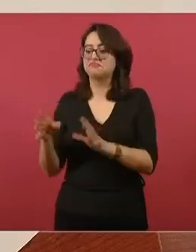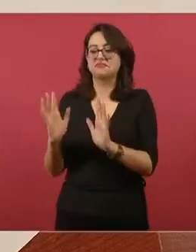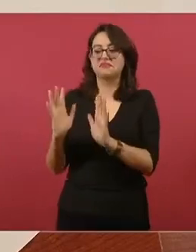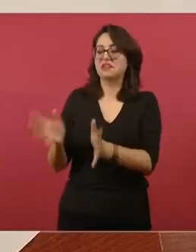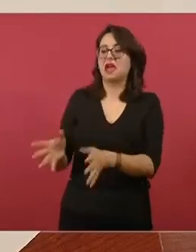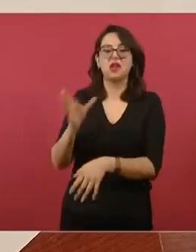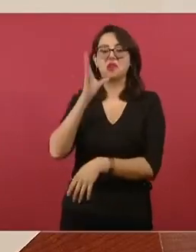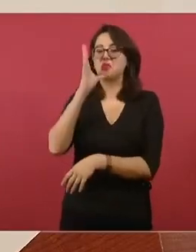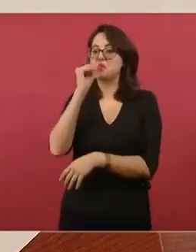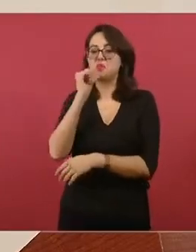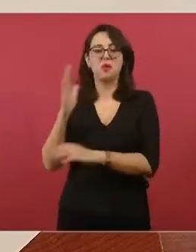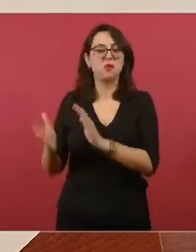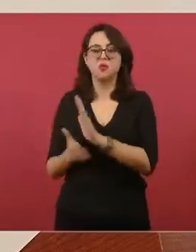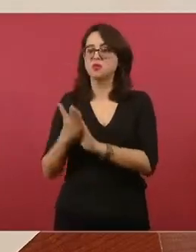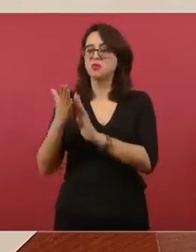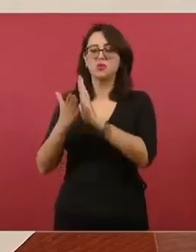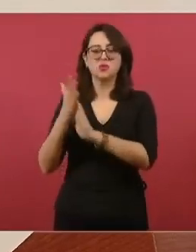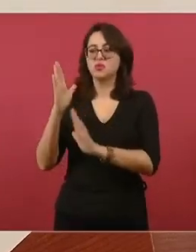Pero